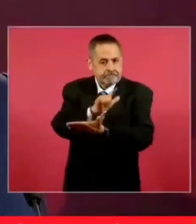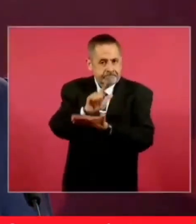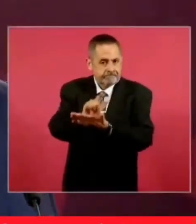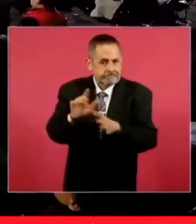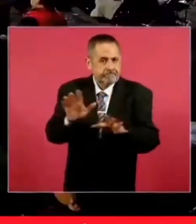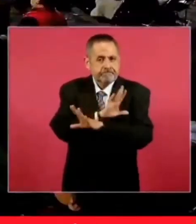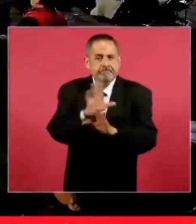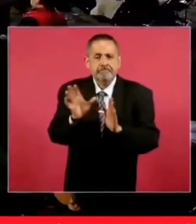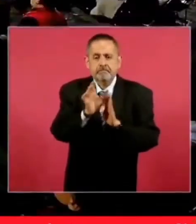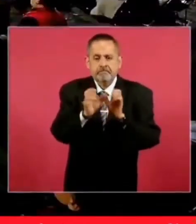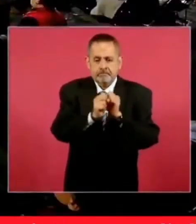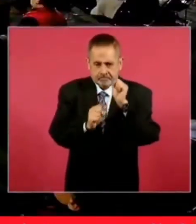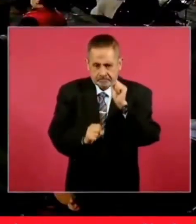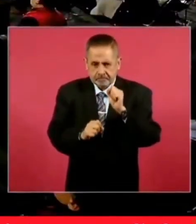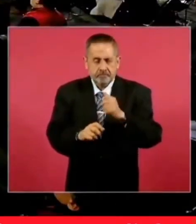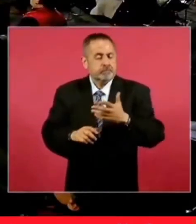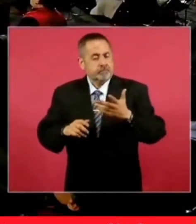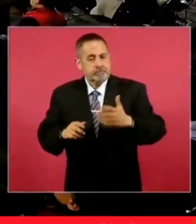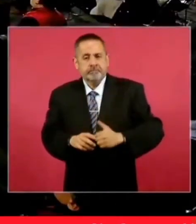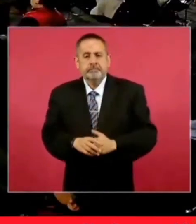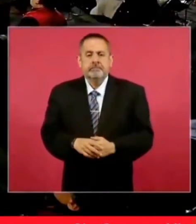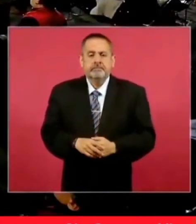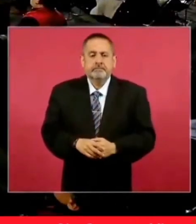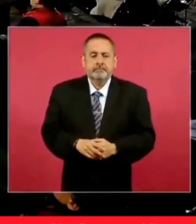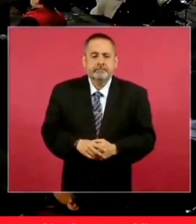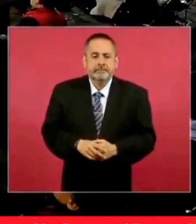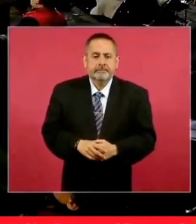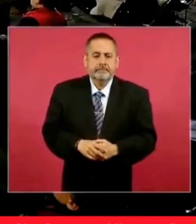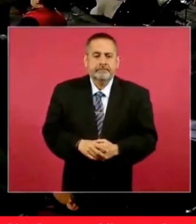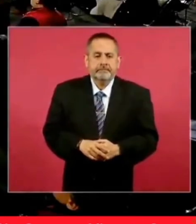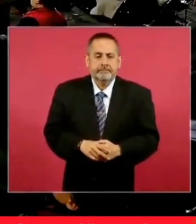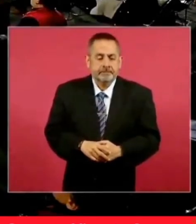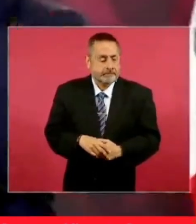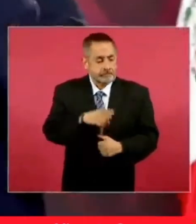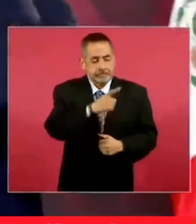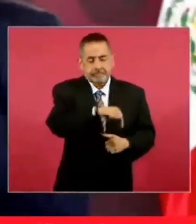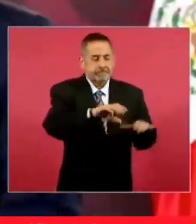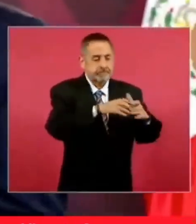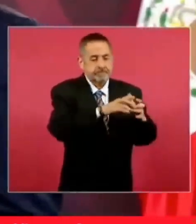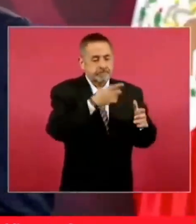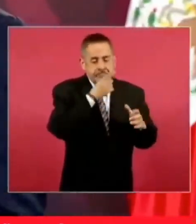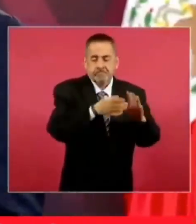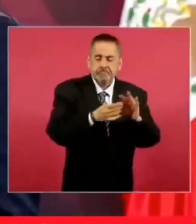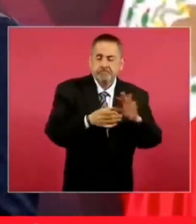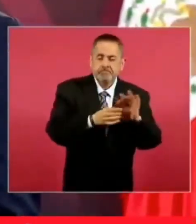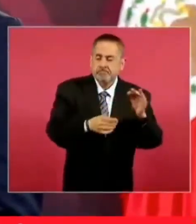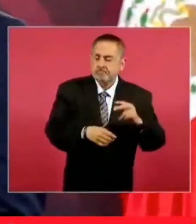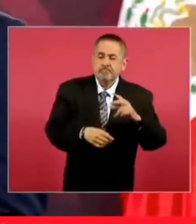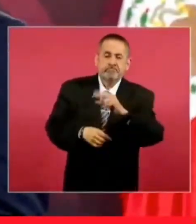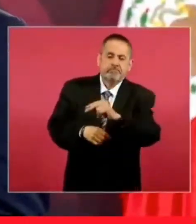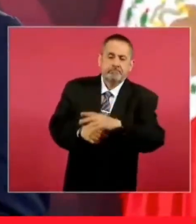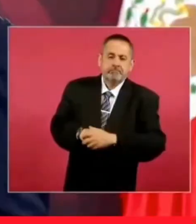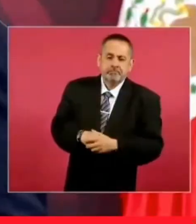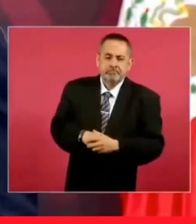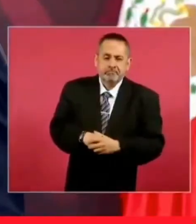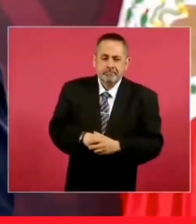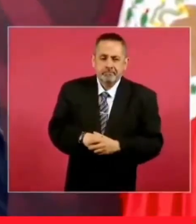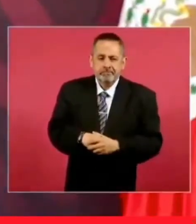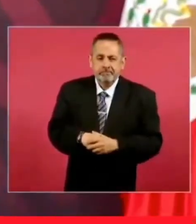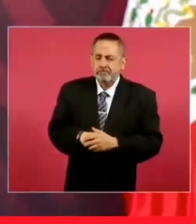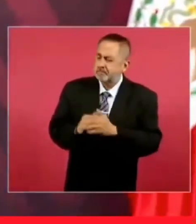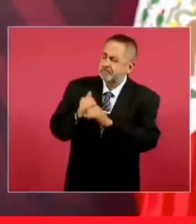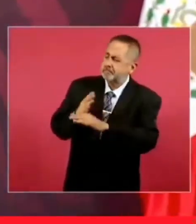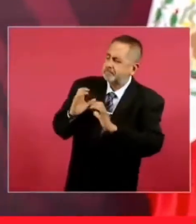Pero ellos sostienen ahora, así, como consigna. No, no caigan en esa trampa de